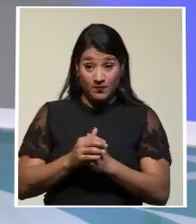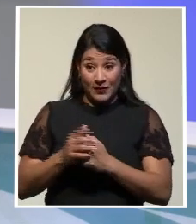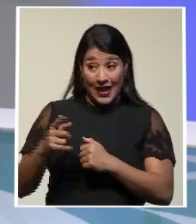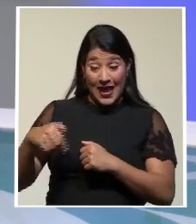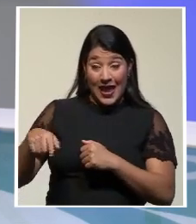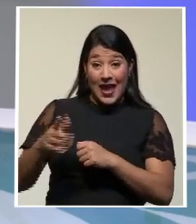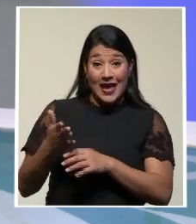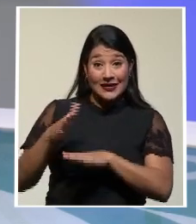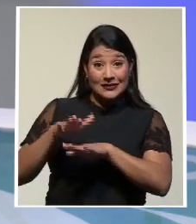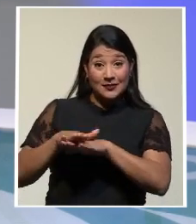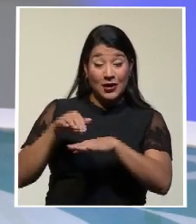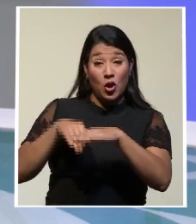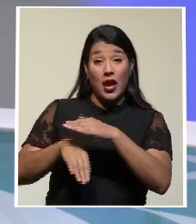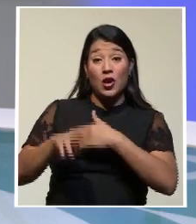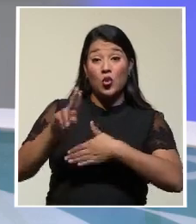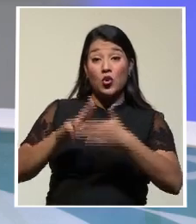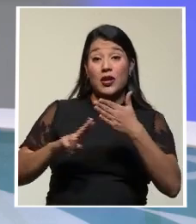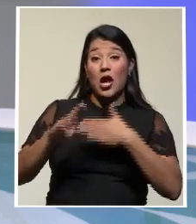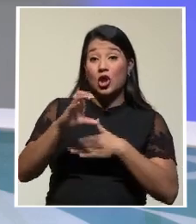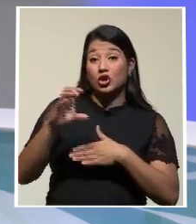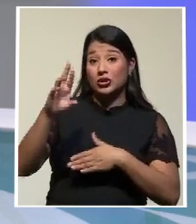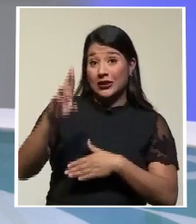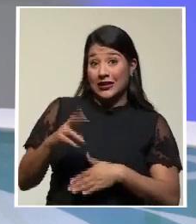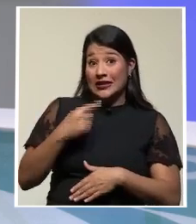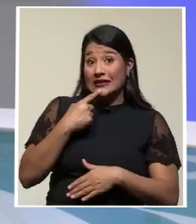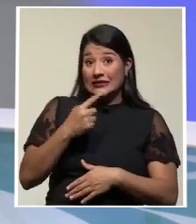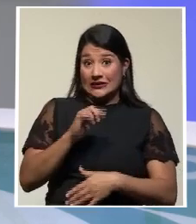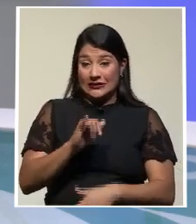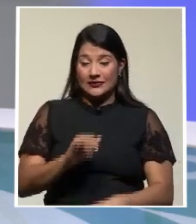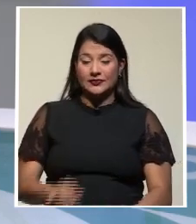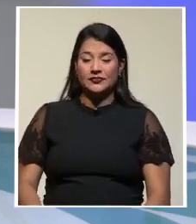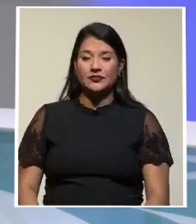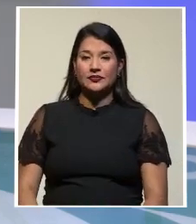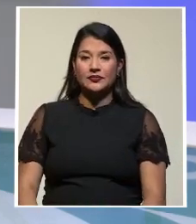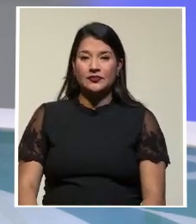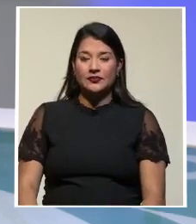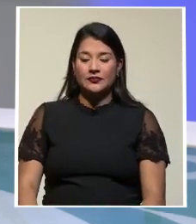expertos de la Universidad de Costa Rica así lo afirman.